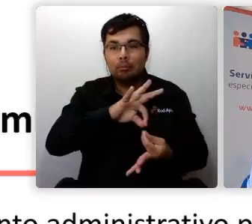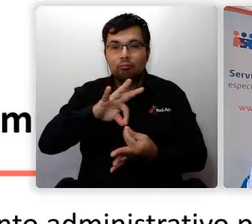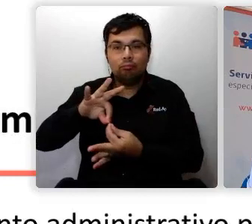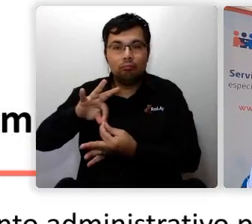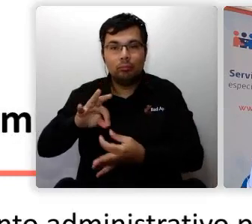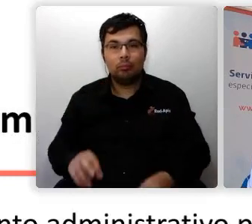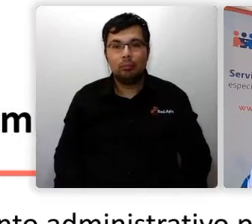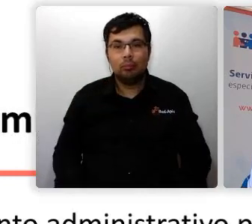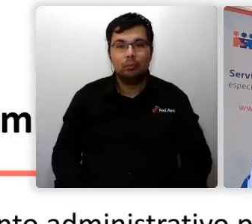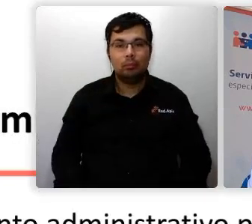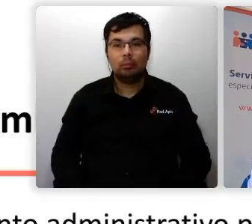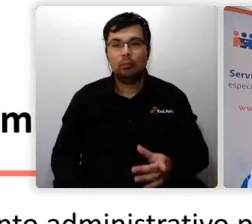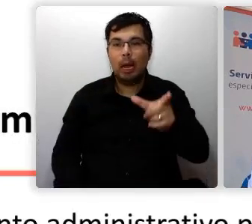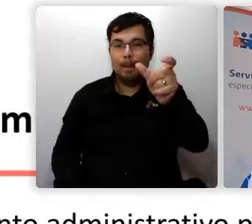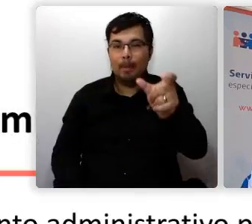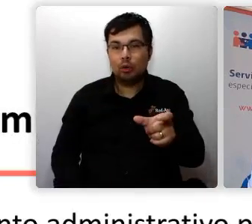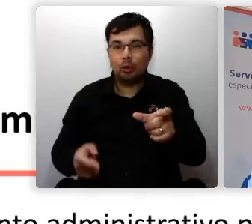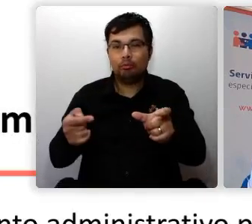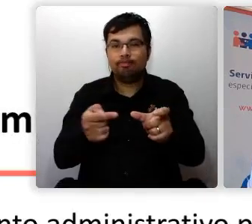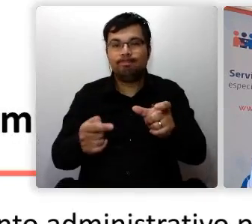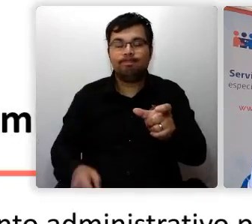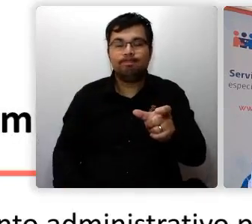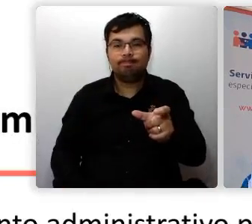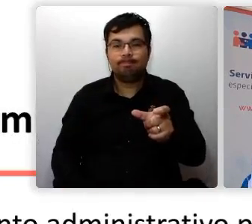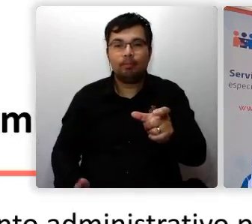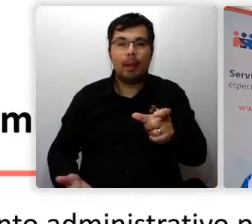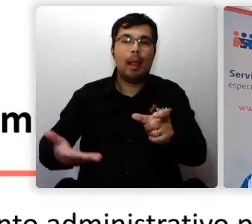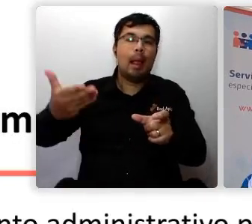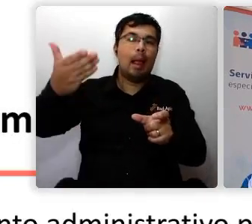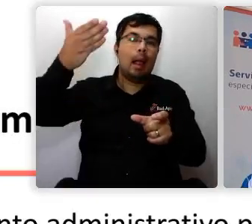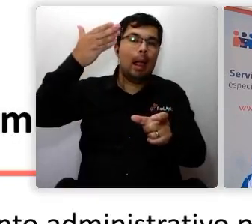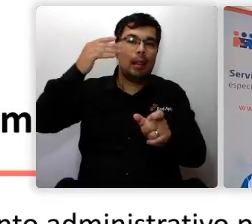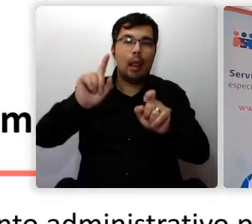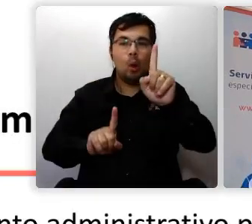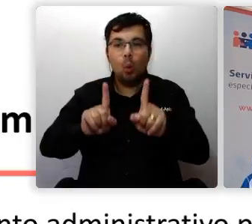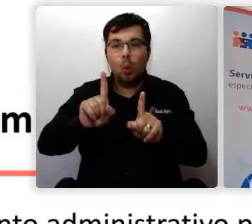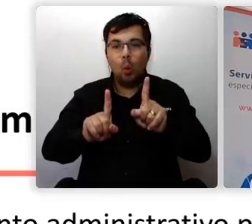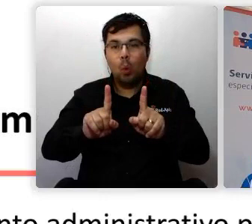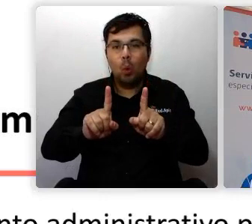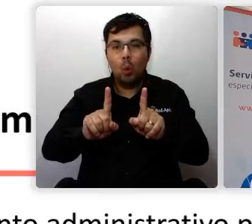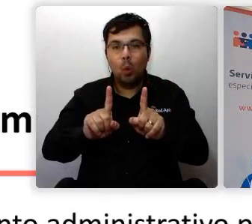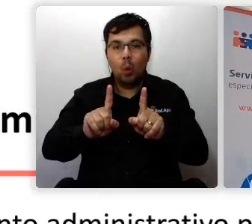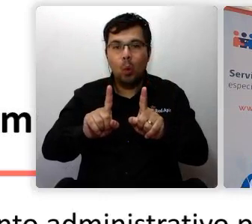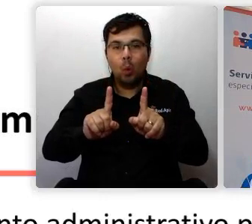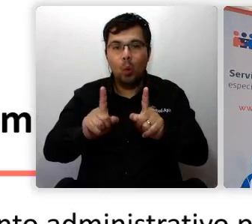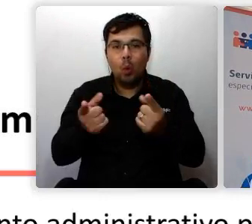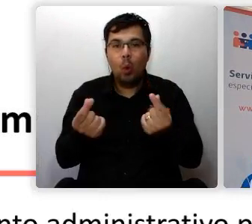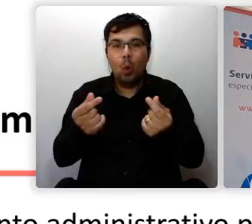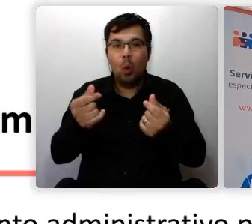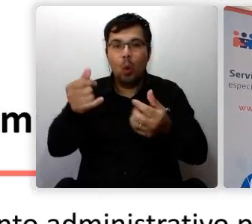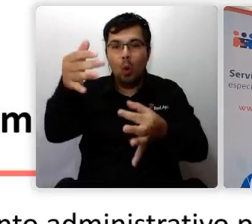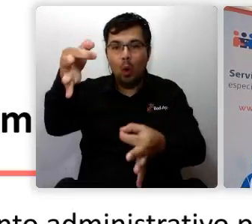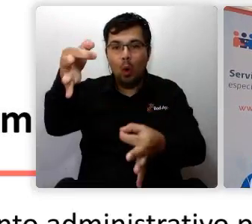Es personas que tuvieron alguna liquidación, se les hizo una